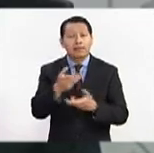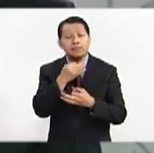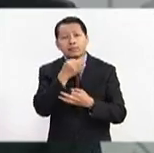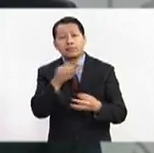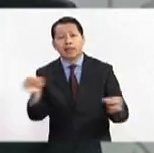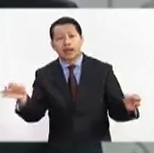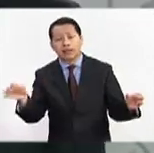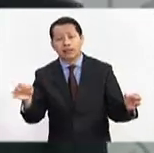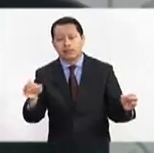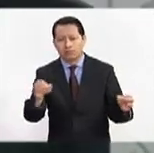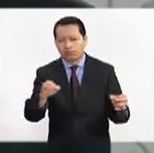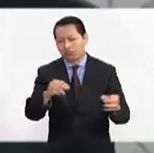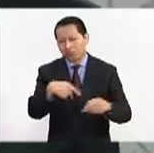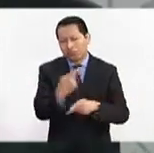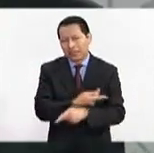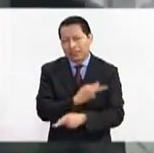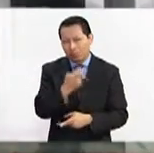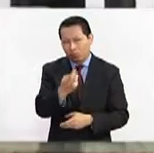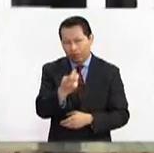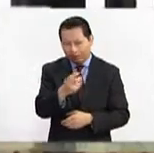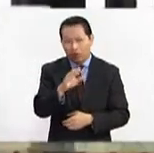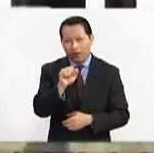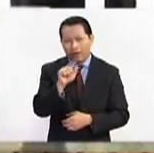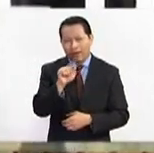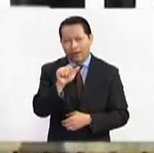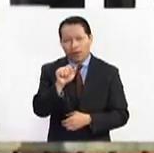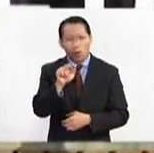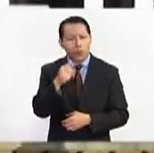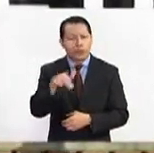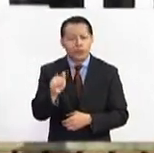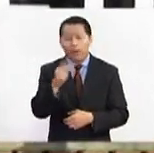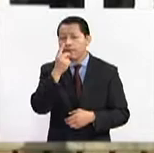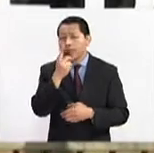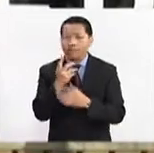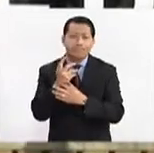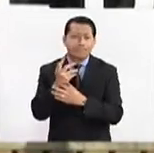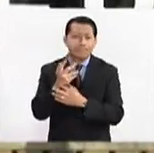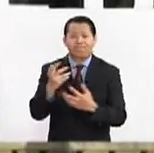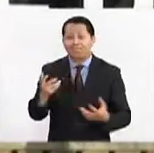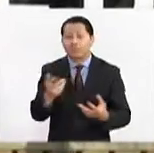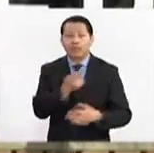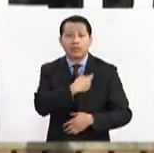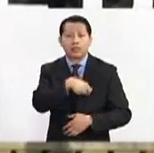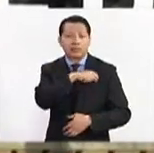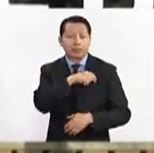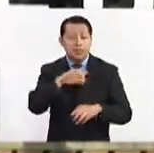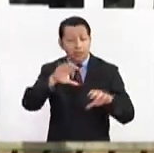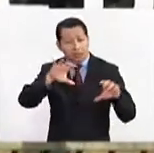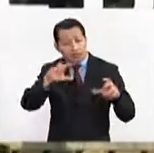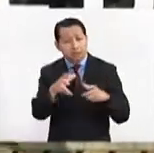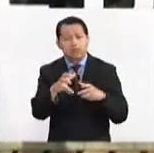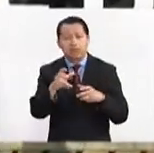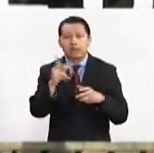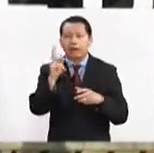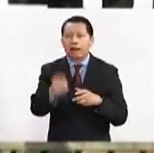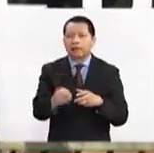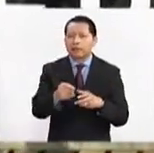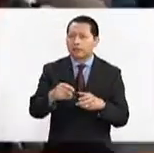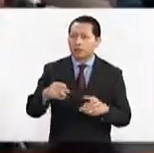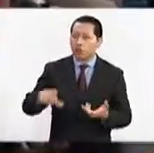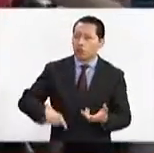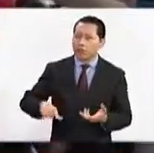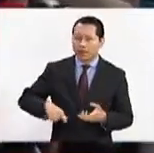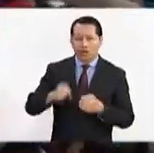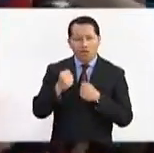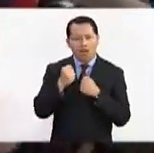dirigido a la nación luego de los sucesos ahí en Cataluña, aseguró que todos los españoles han podido constatar que el Estado de Derecho se mantiene